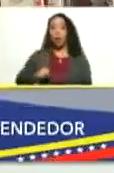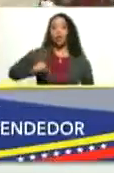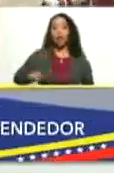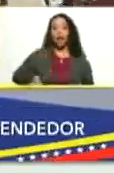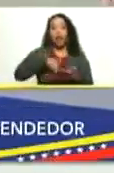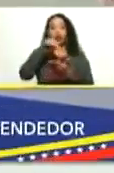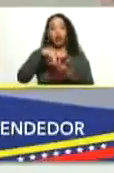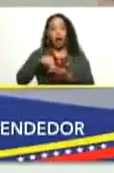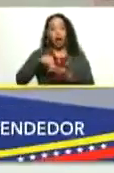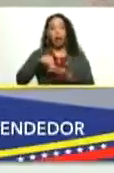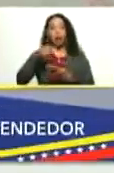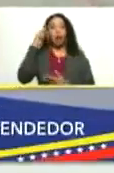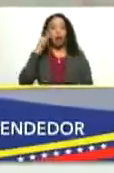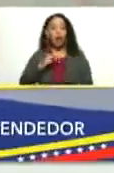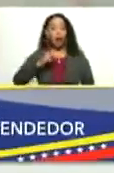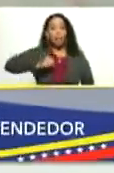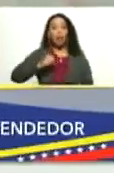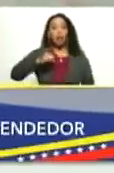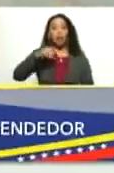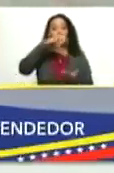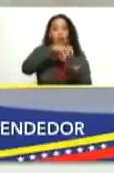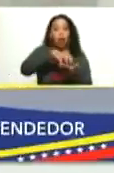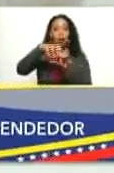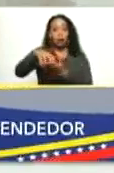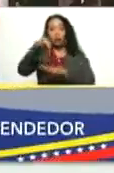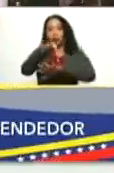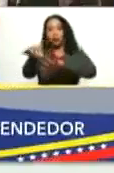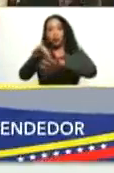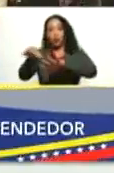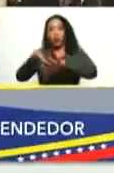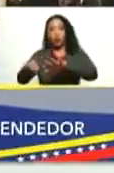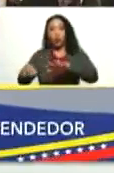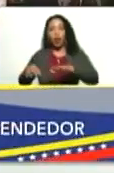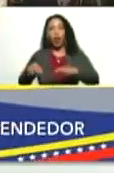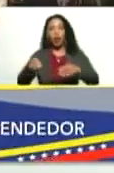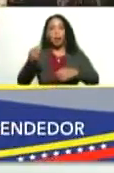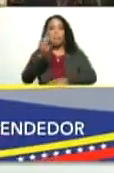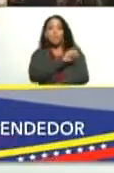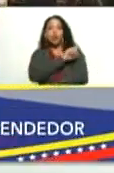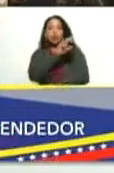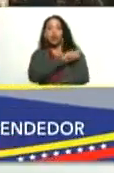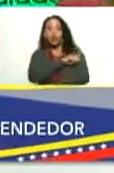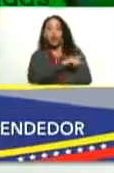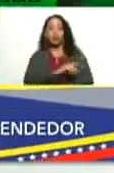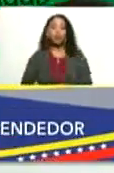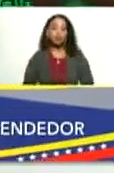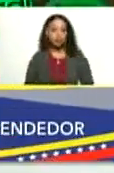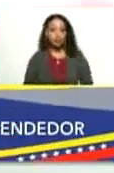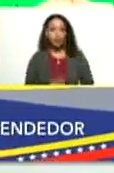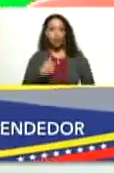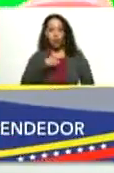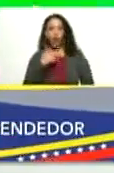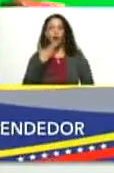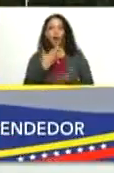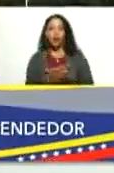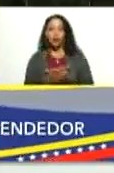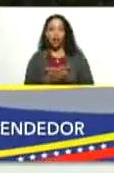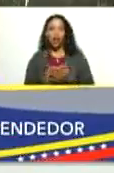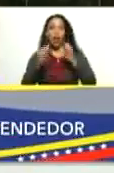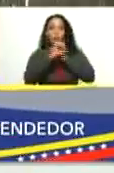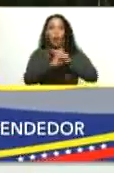Bolivariana, a las policías regionales, municipales, a Protección Civil. Quiero agradecer a la